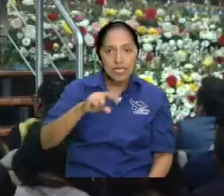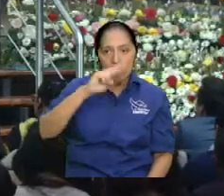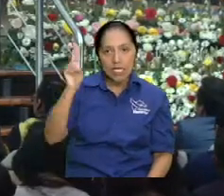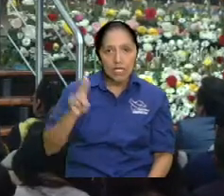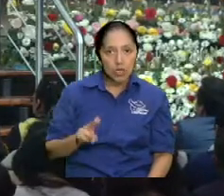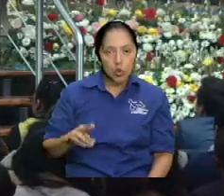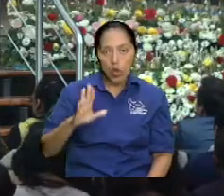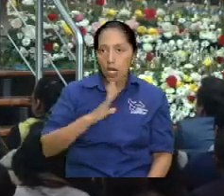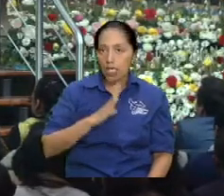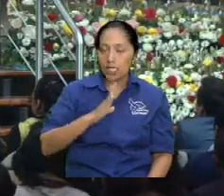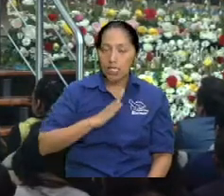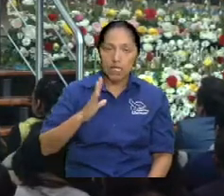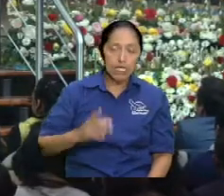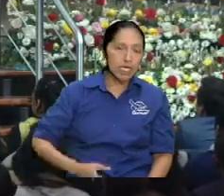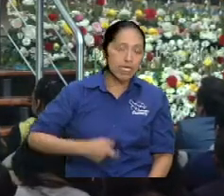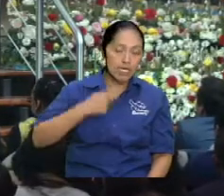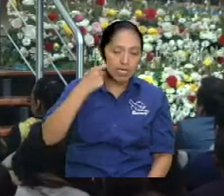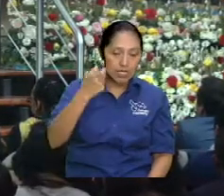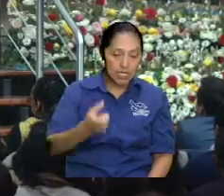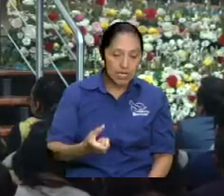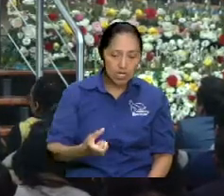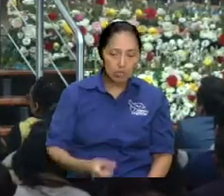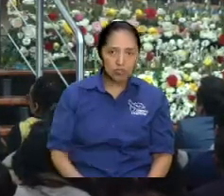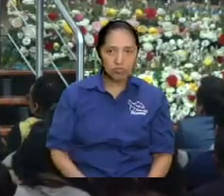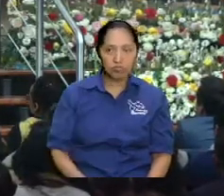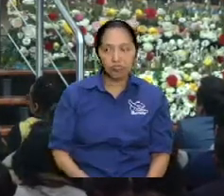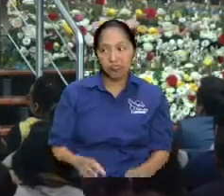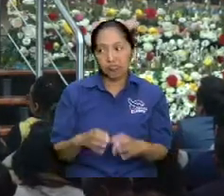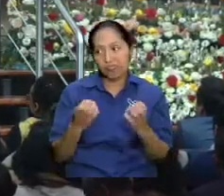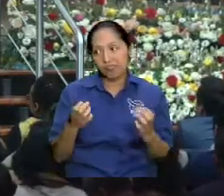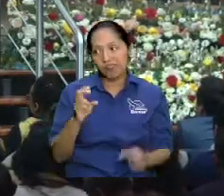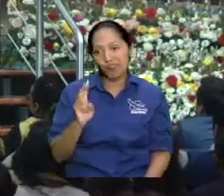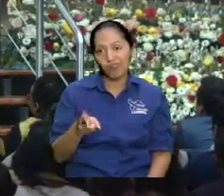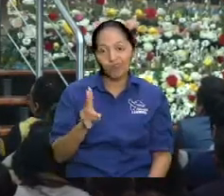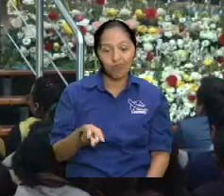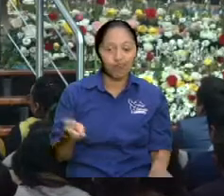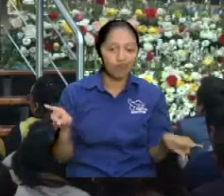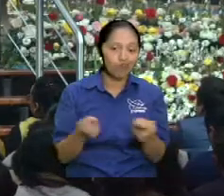Aprende a cumplir los principios.